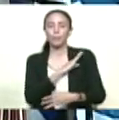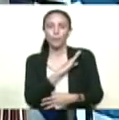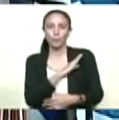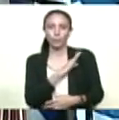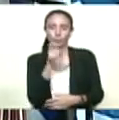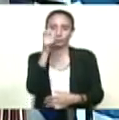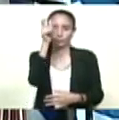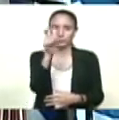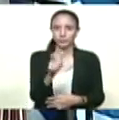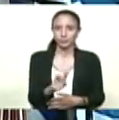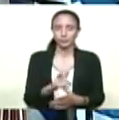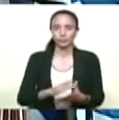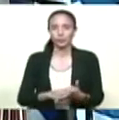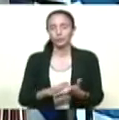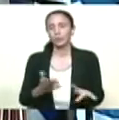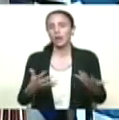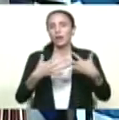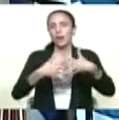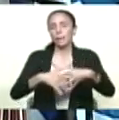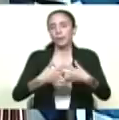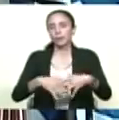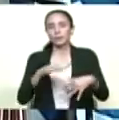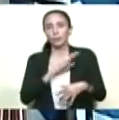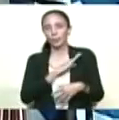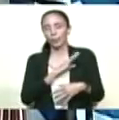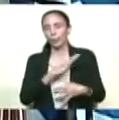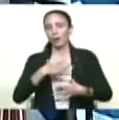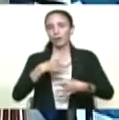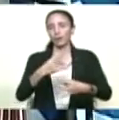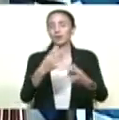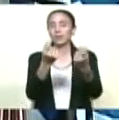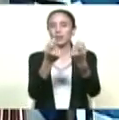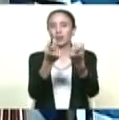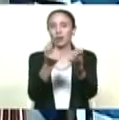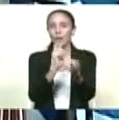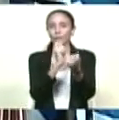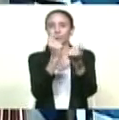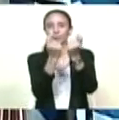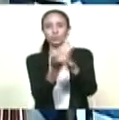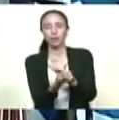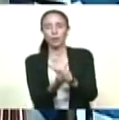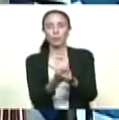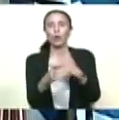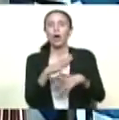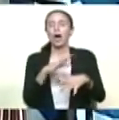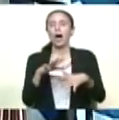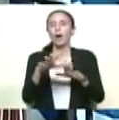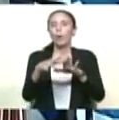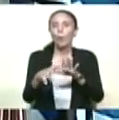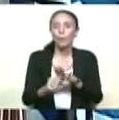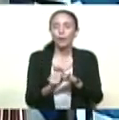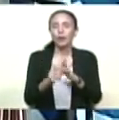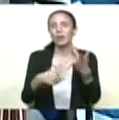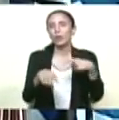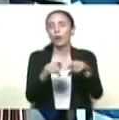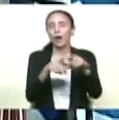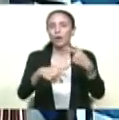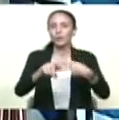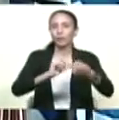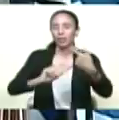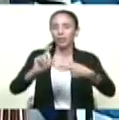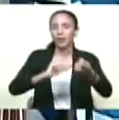y empresas que realizaban las transacciones de compraventa del crudo con pedevesa una